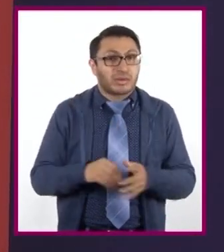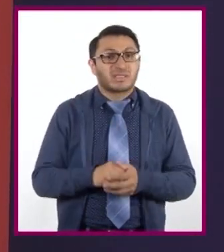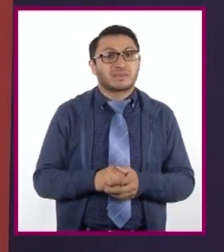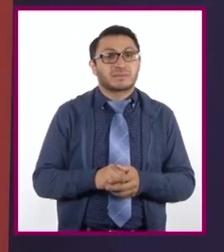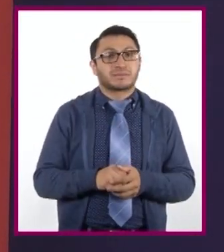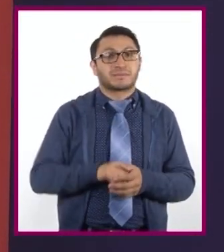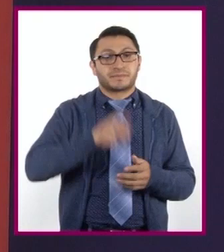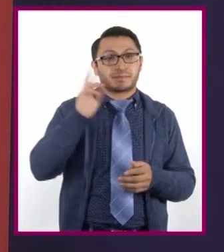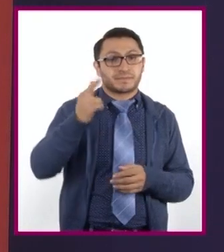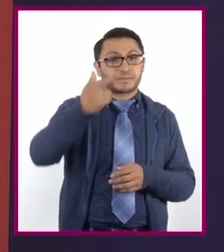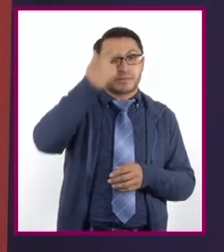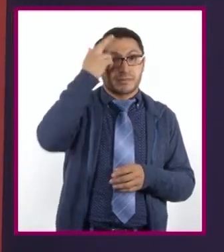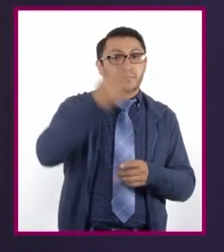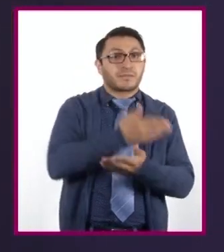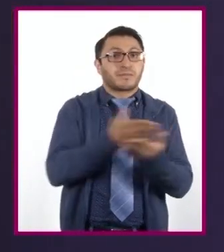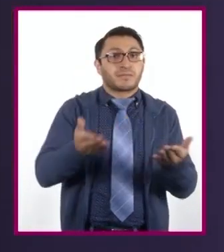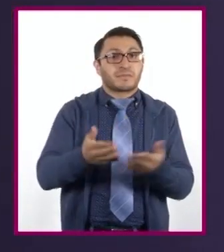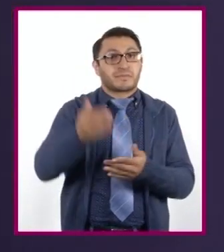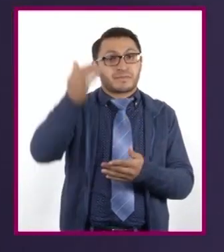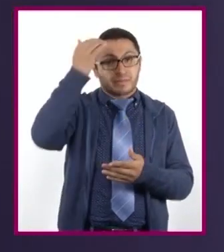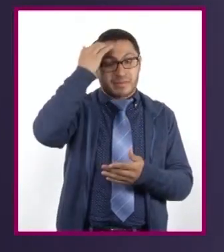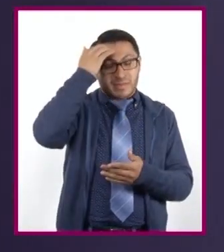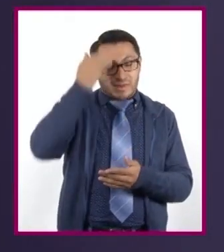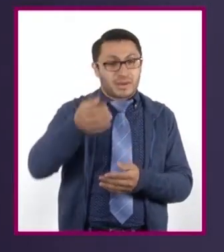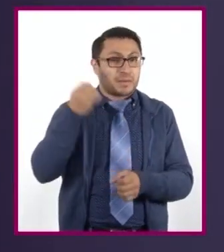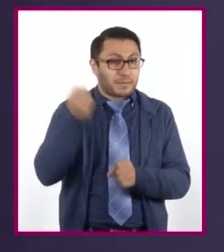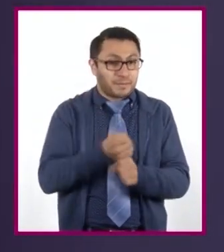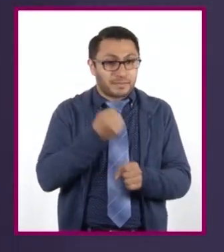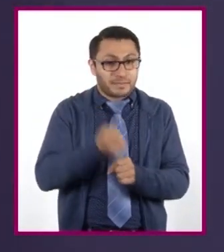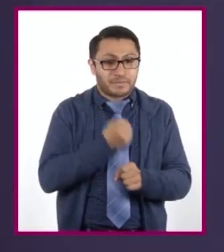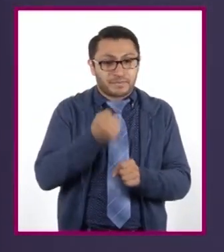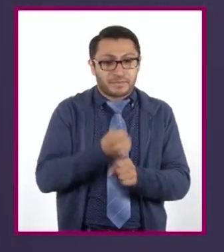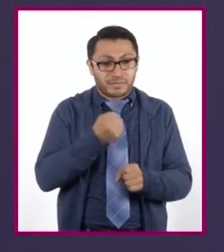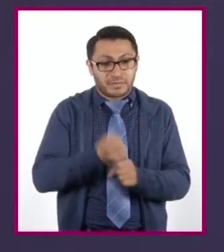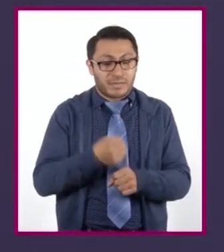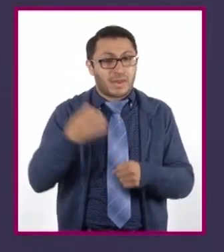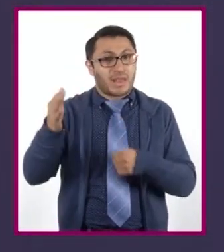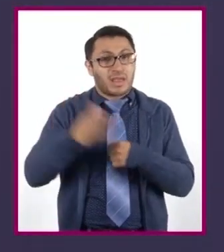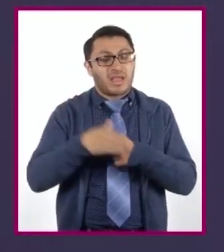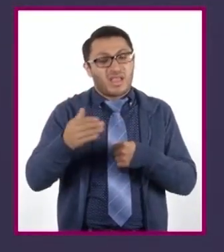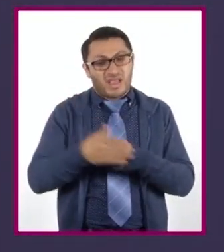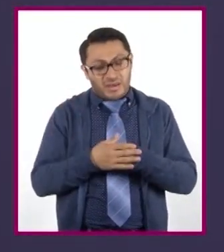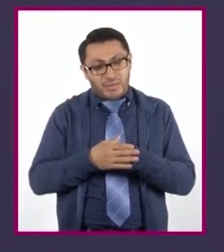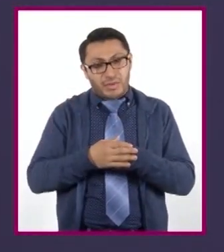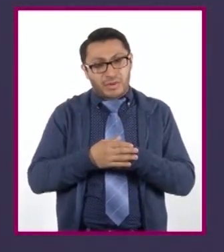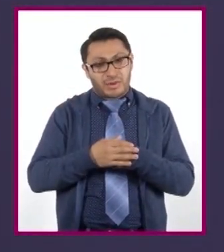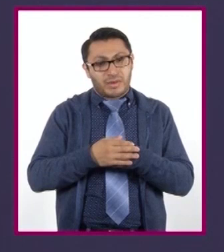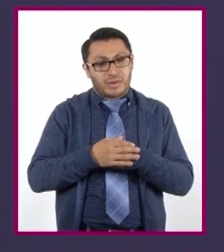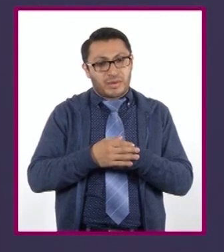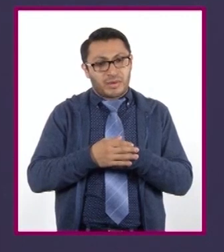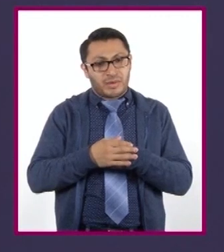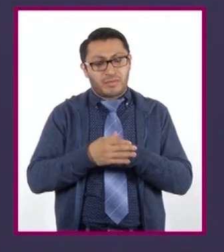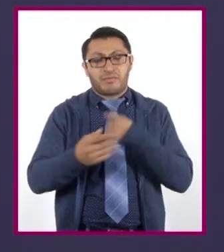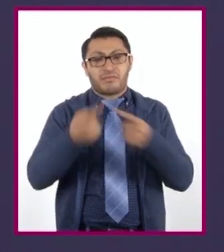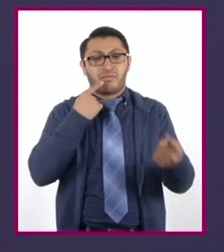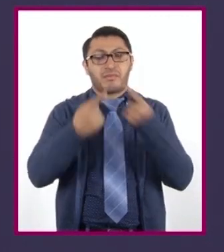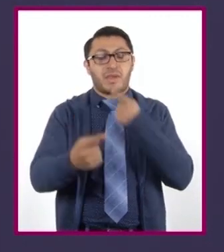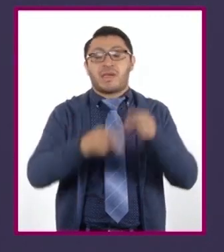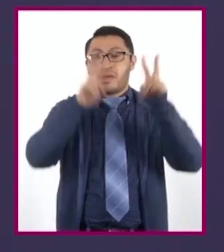Recuerden poner en práctica estos conocimientos la próxima vez que se encuentren discutiendo un